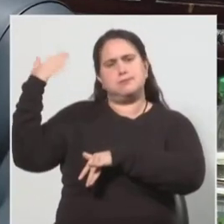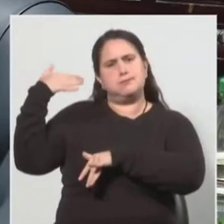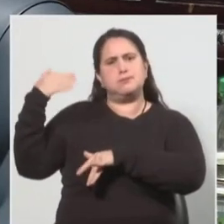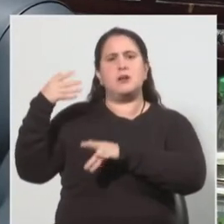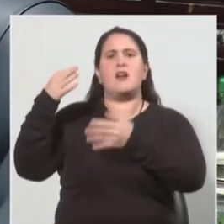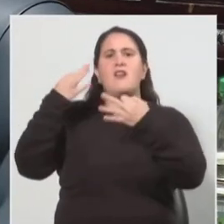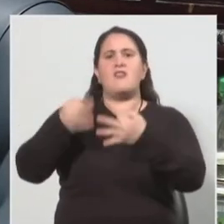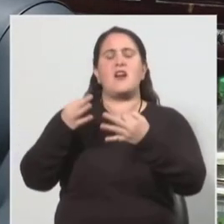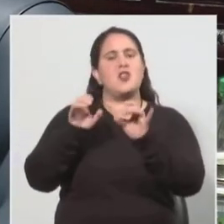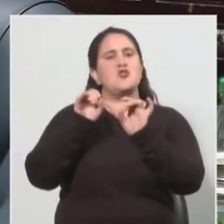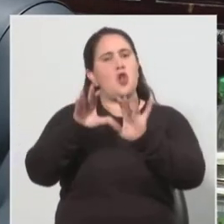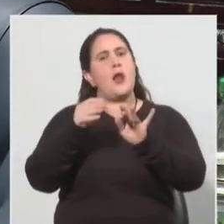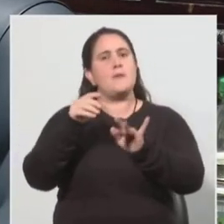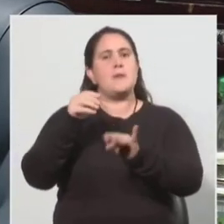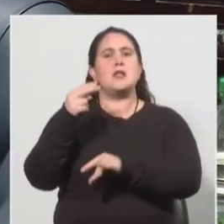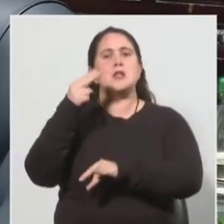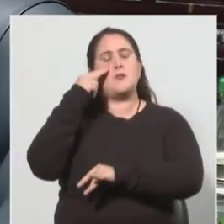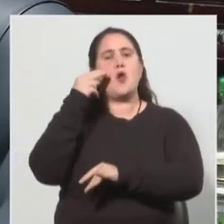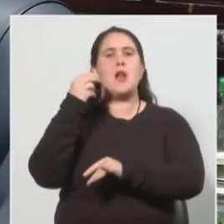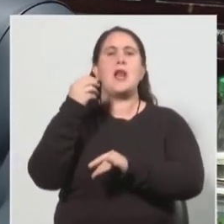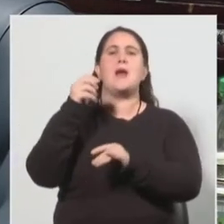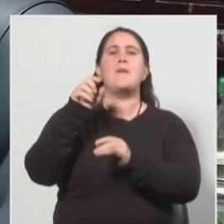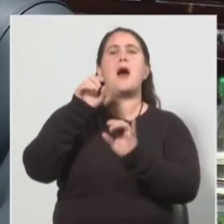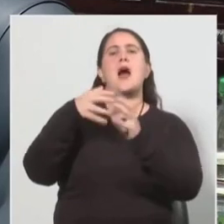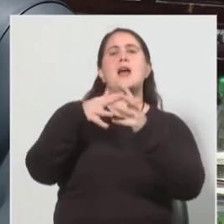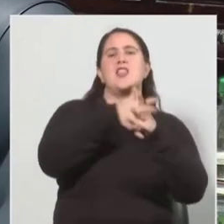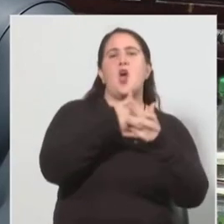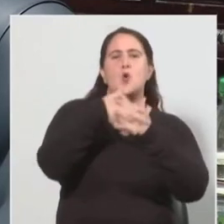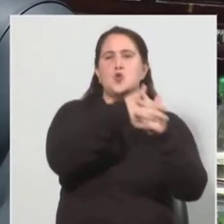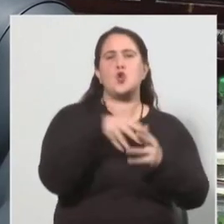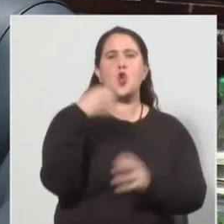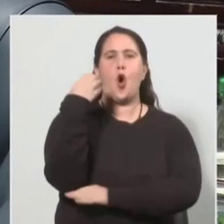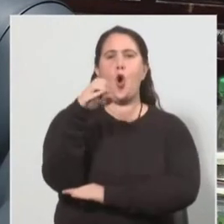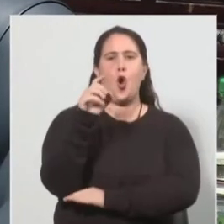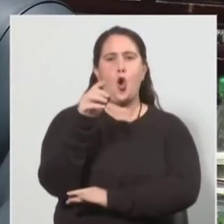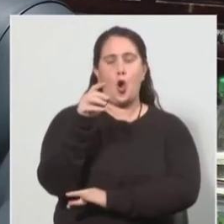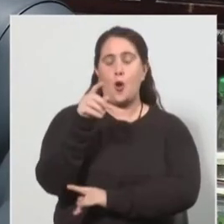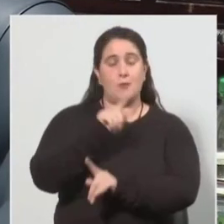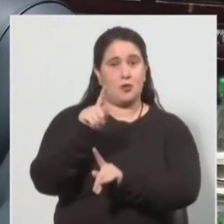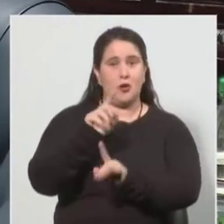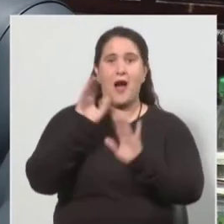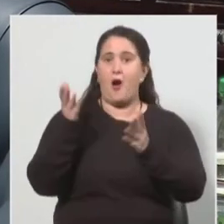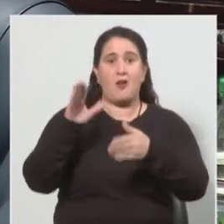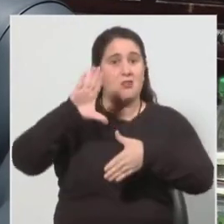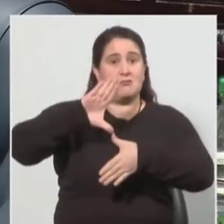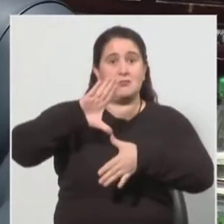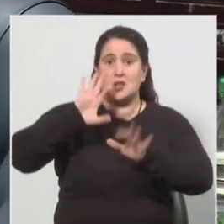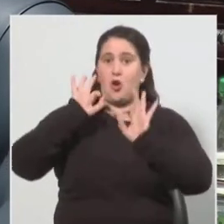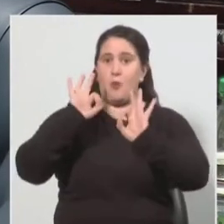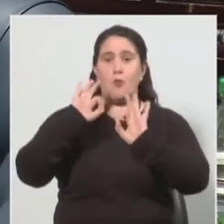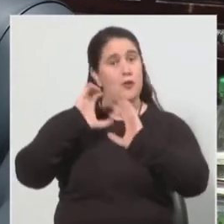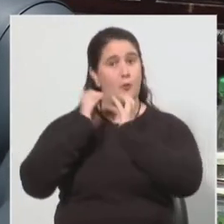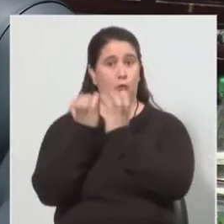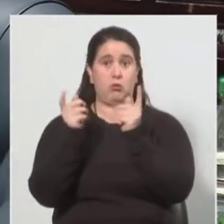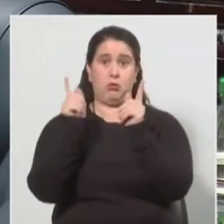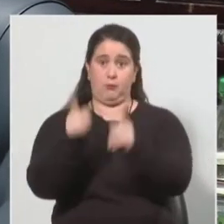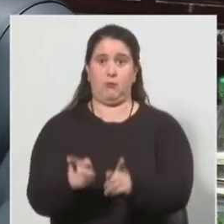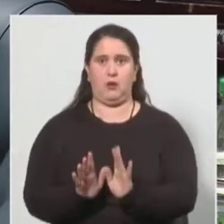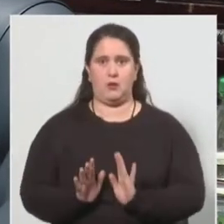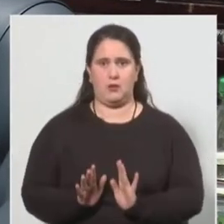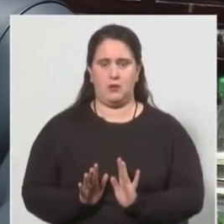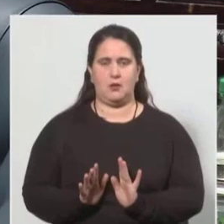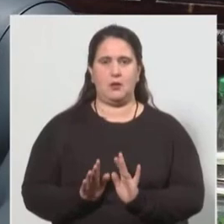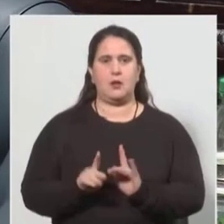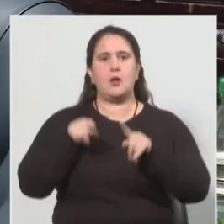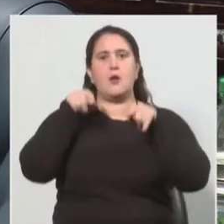un problema bilateral colombo-estadounidense y es hoy un problema americano y global, cierro comillas. Y es claro